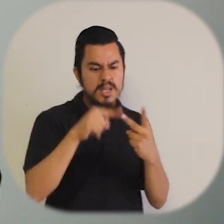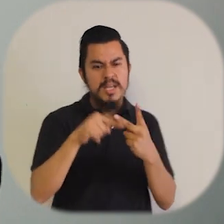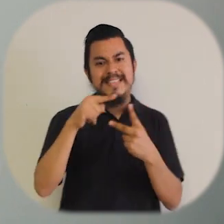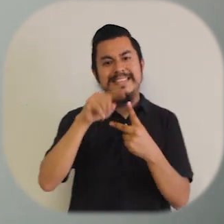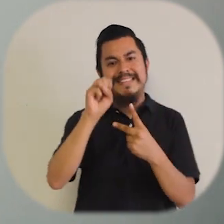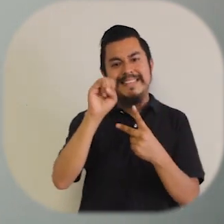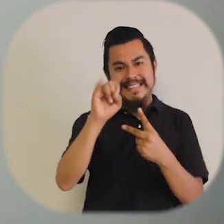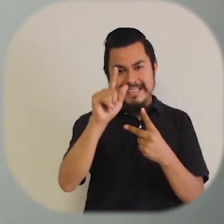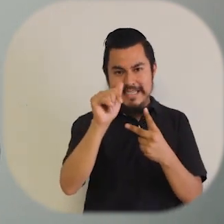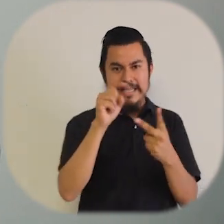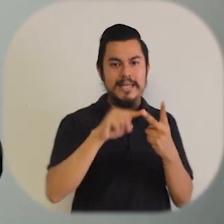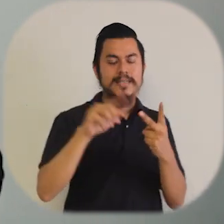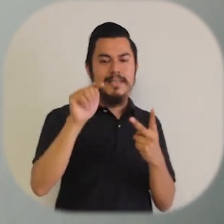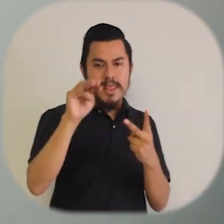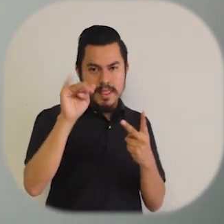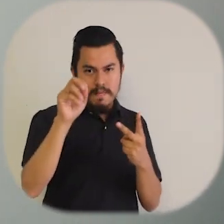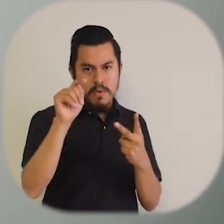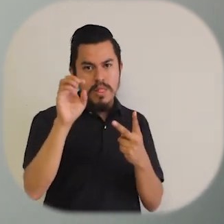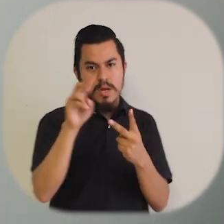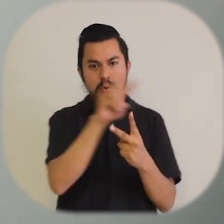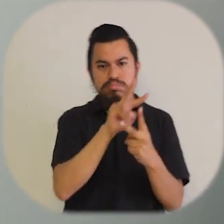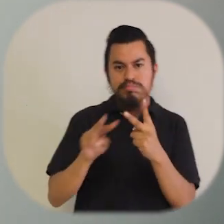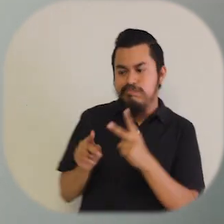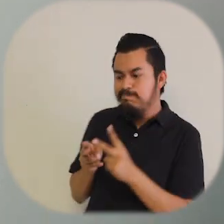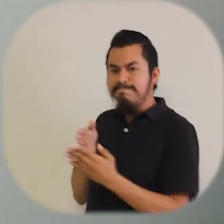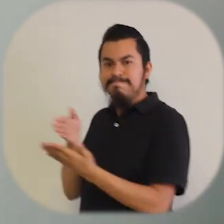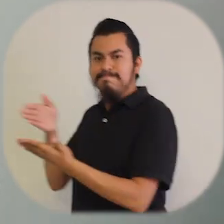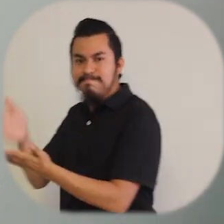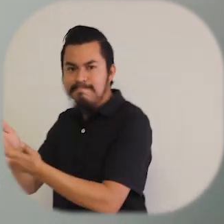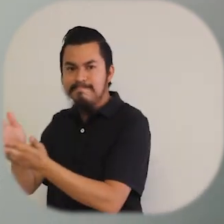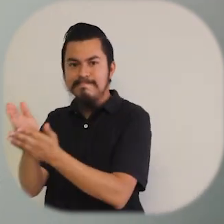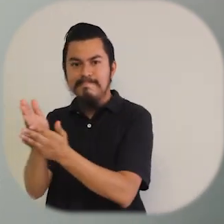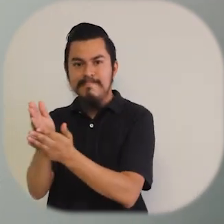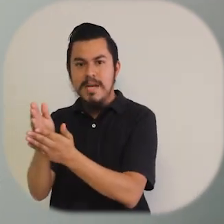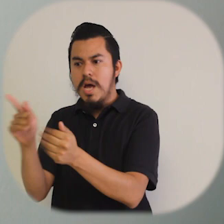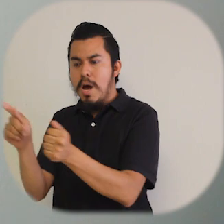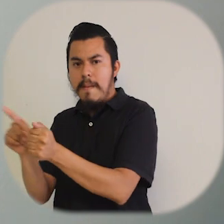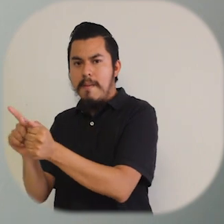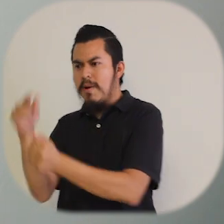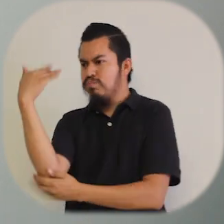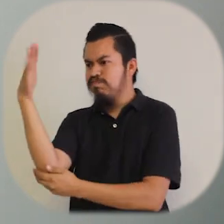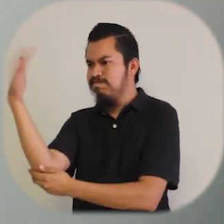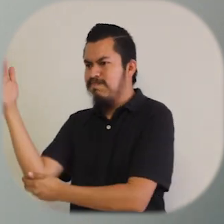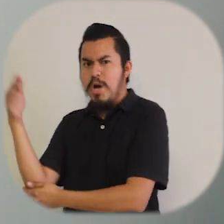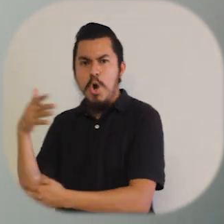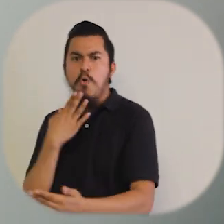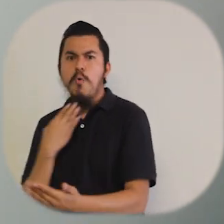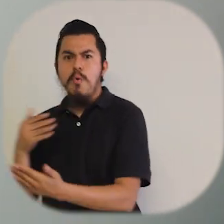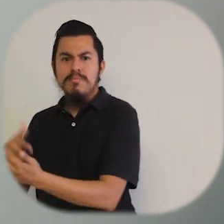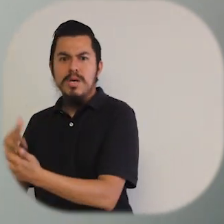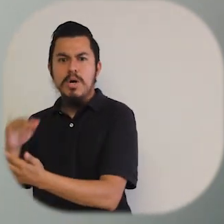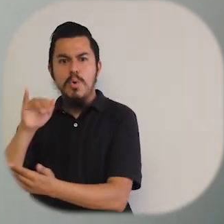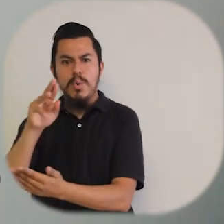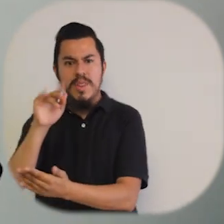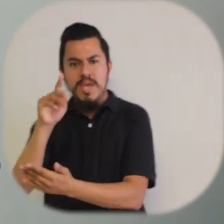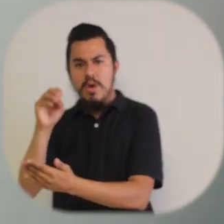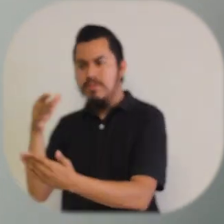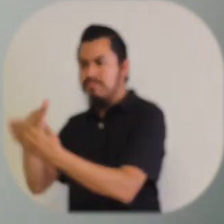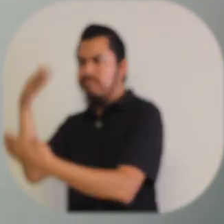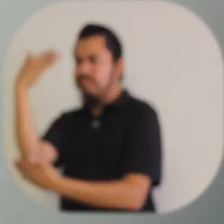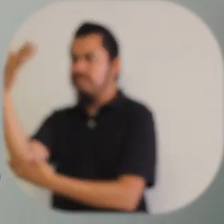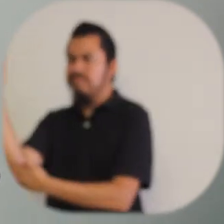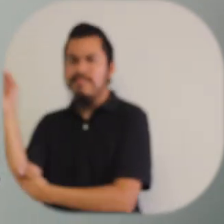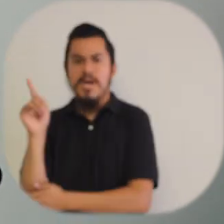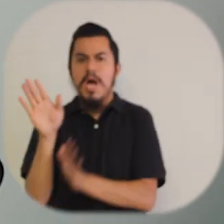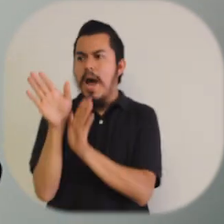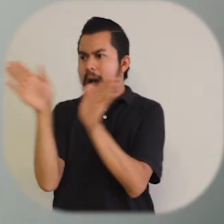Pablo estaba entregado por entero a la predicación de las palabras y testificaba a los judíos que Jesús era el Cristo. El mensaje del apóstol Pablo